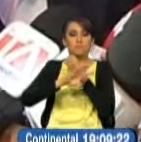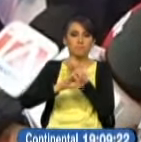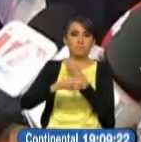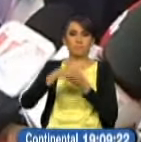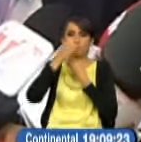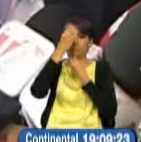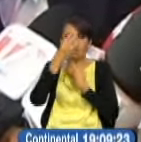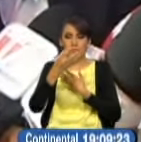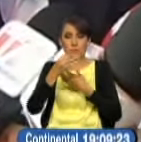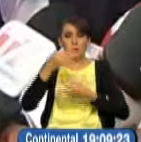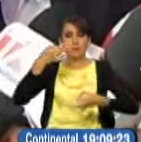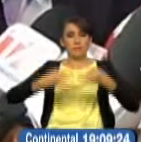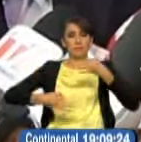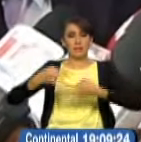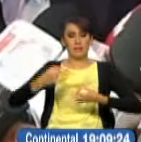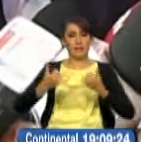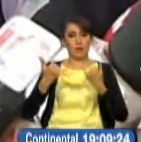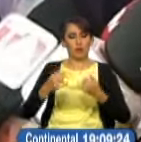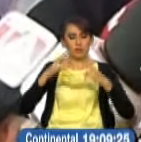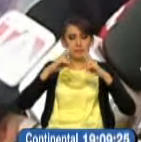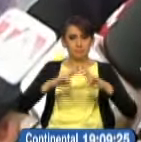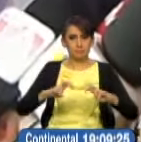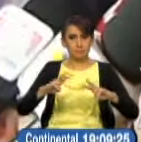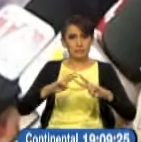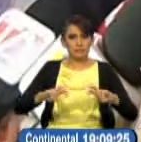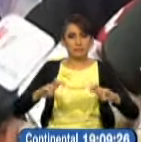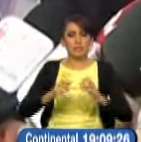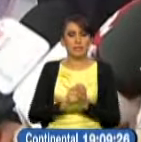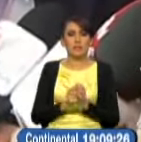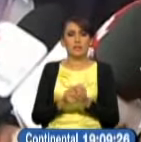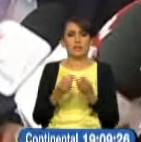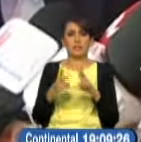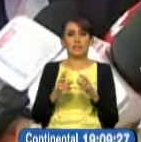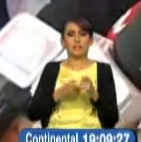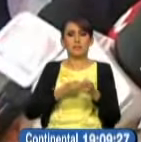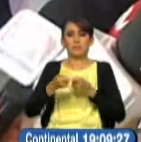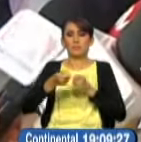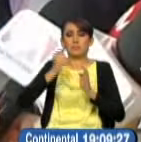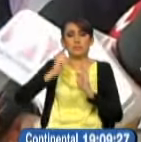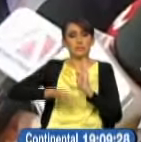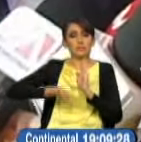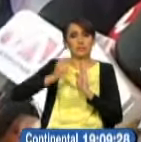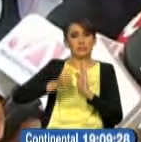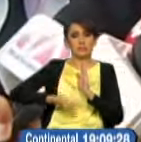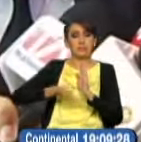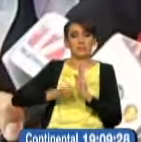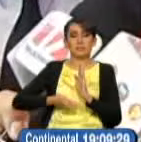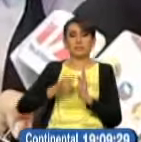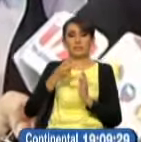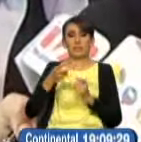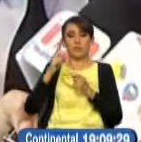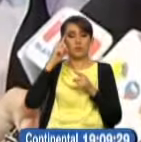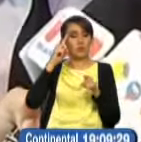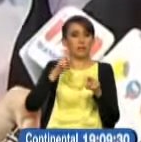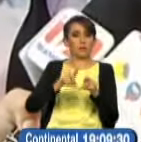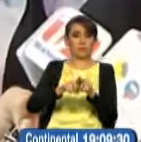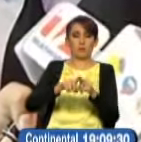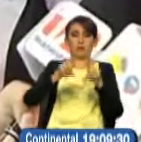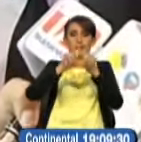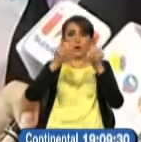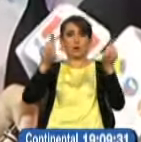la Fiscalía es, en conjunto con la Procuraduría General del Estado, buscando la posibilidad de un acuerdo con Odebrecht que nos permita